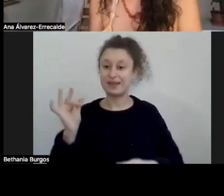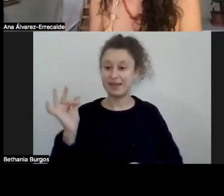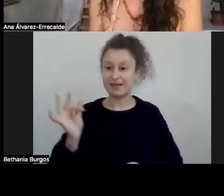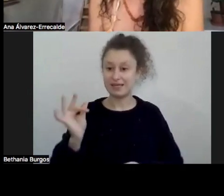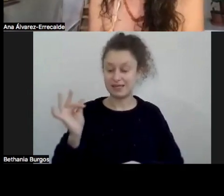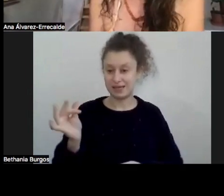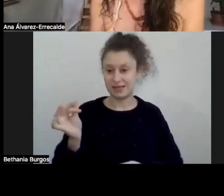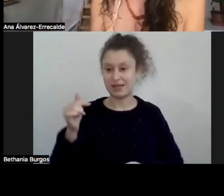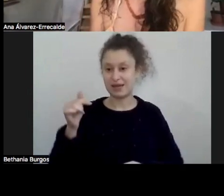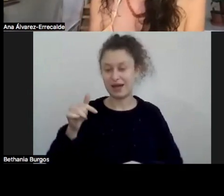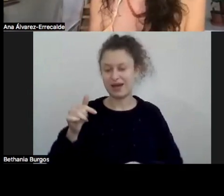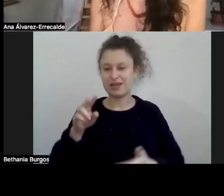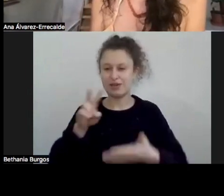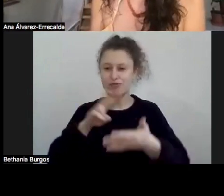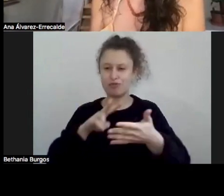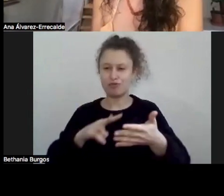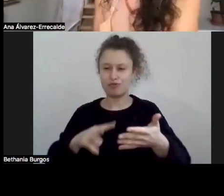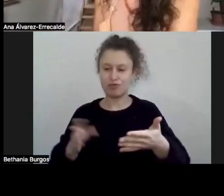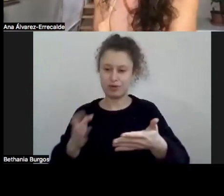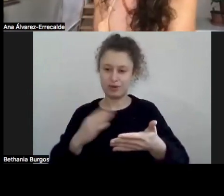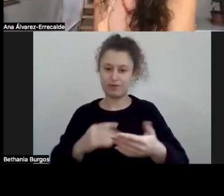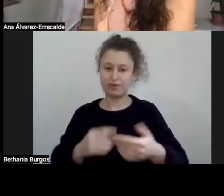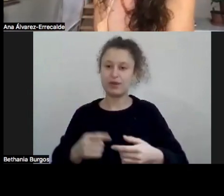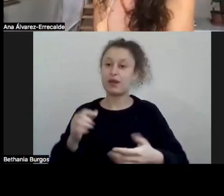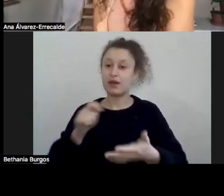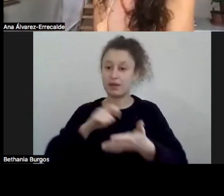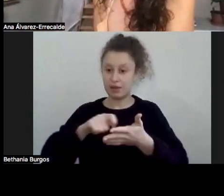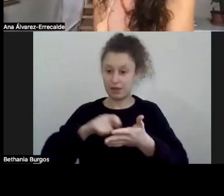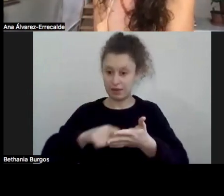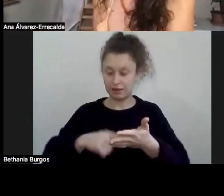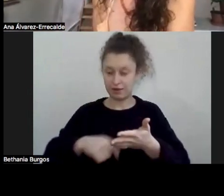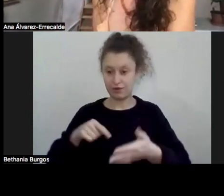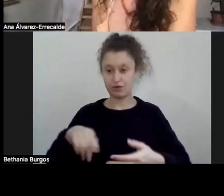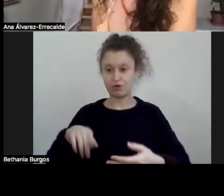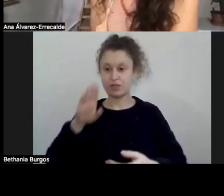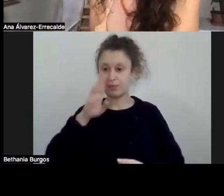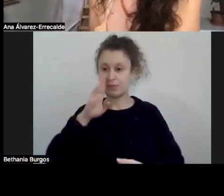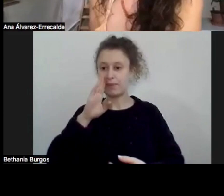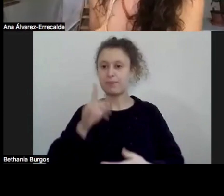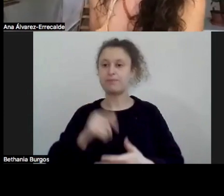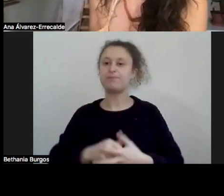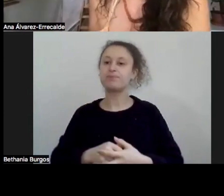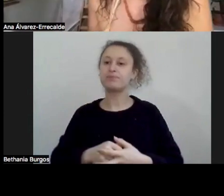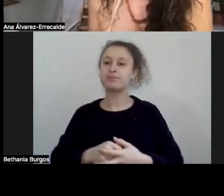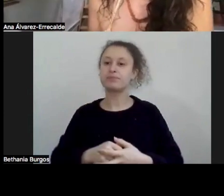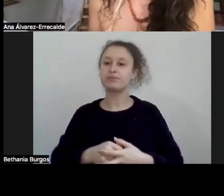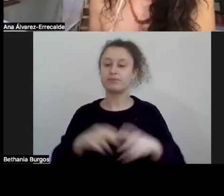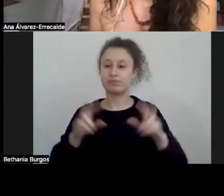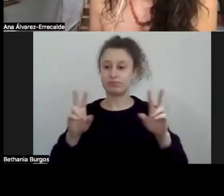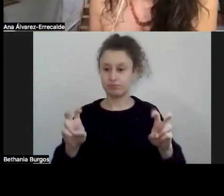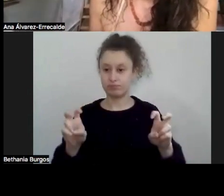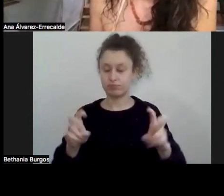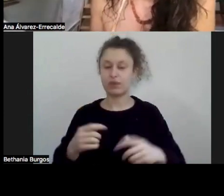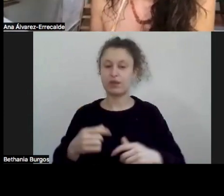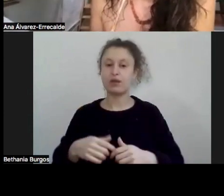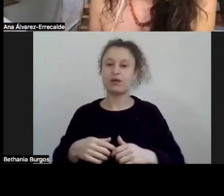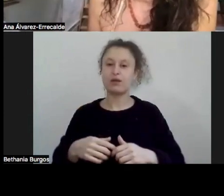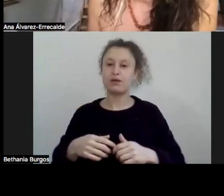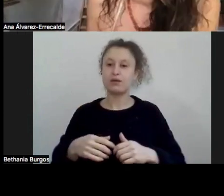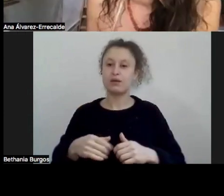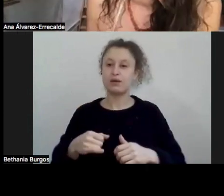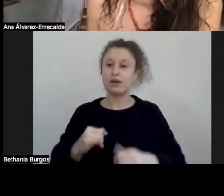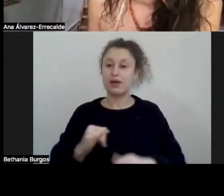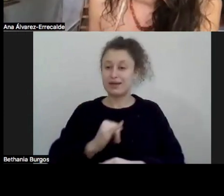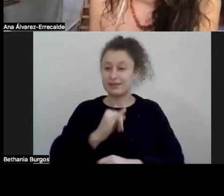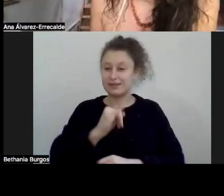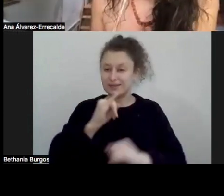libro de Crear, Cuidar Importa, escribió: eh, hace unos días mi mamá me